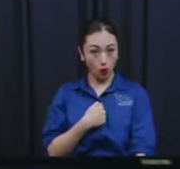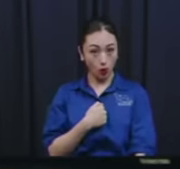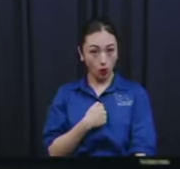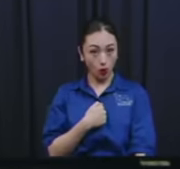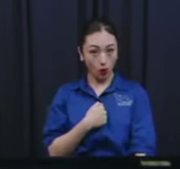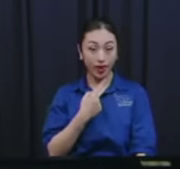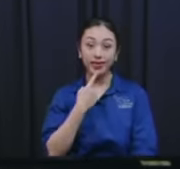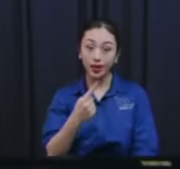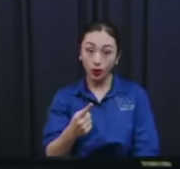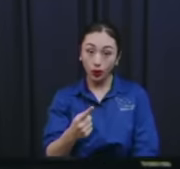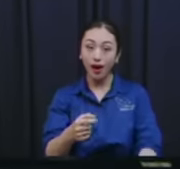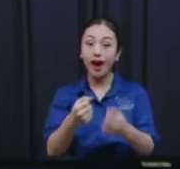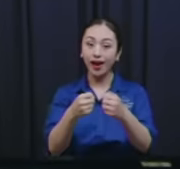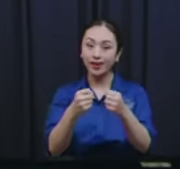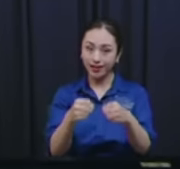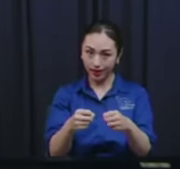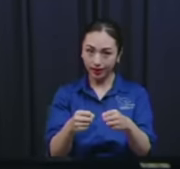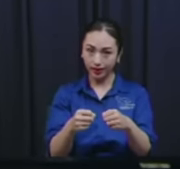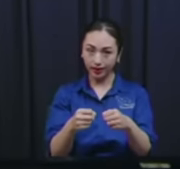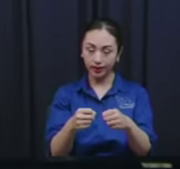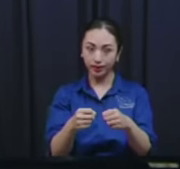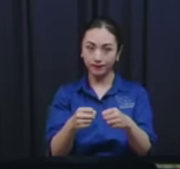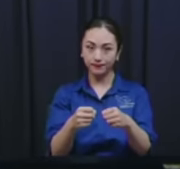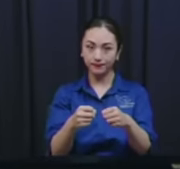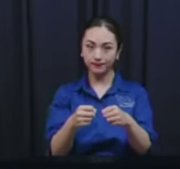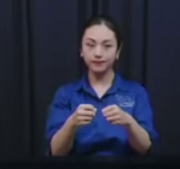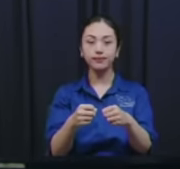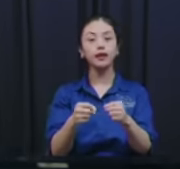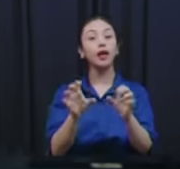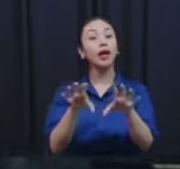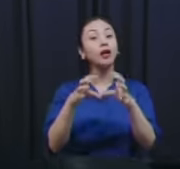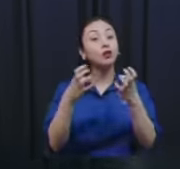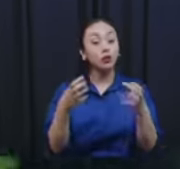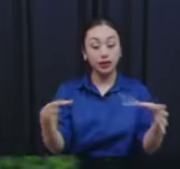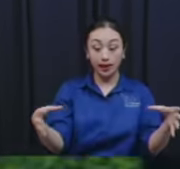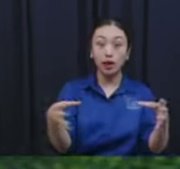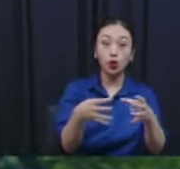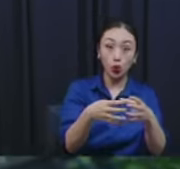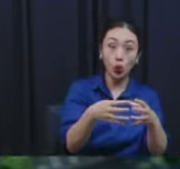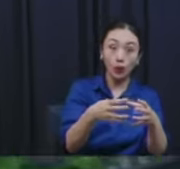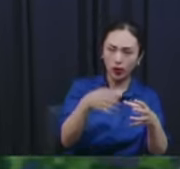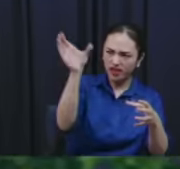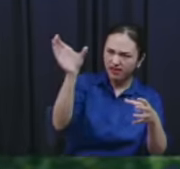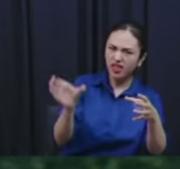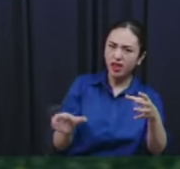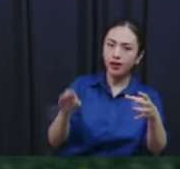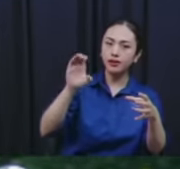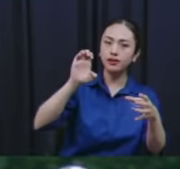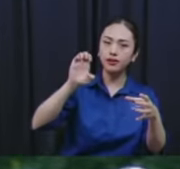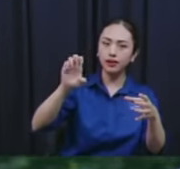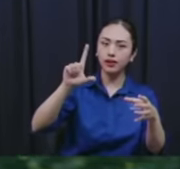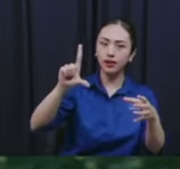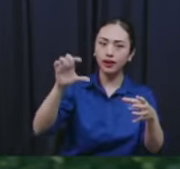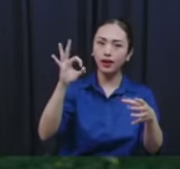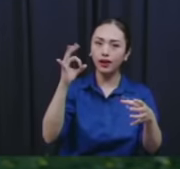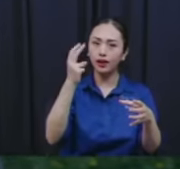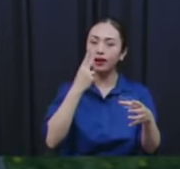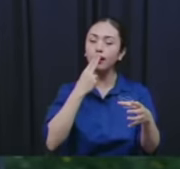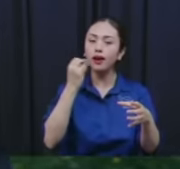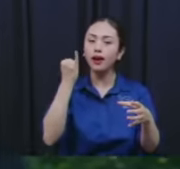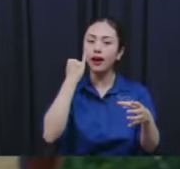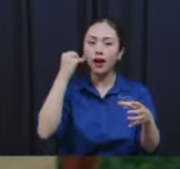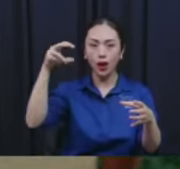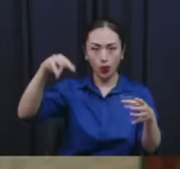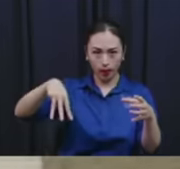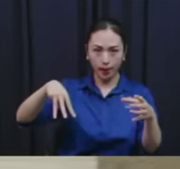se hace llegaron los le dijeron le dijeron a Dios esa es otra cosa hermano